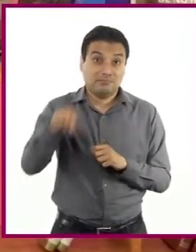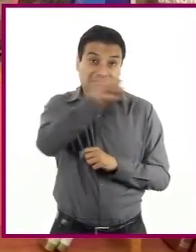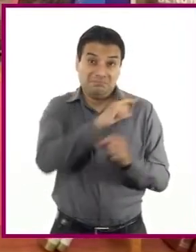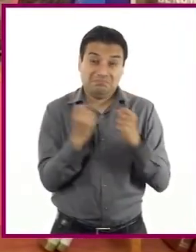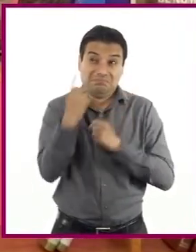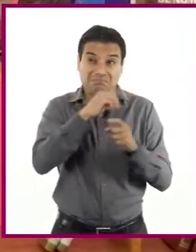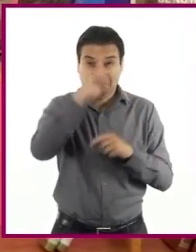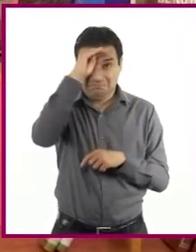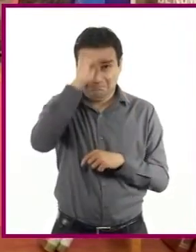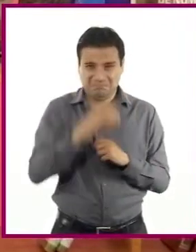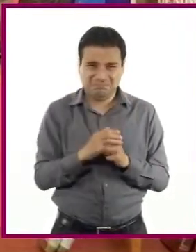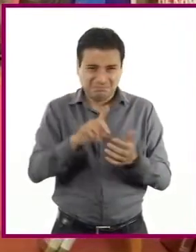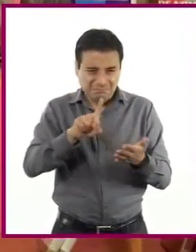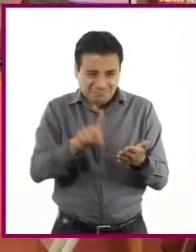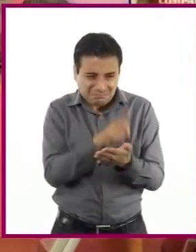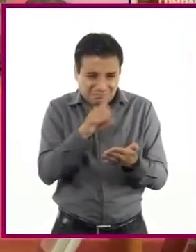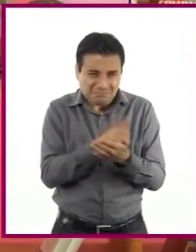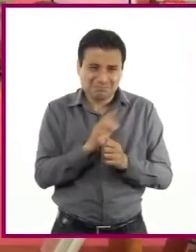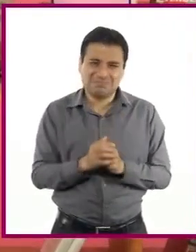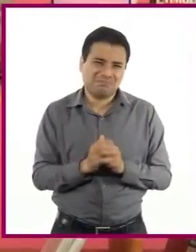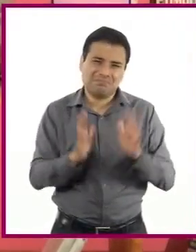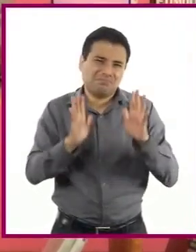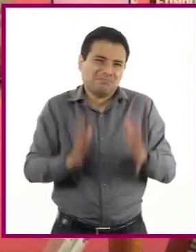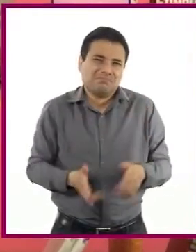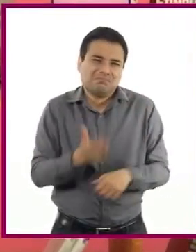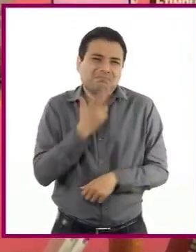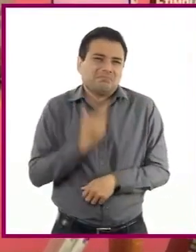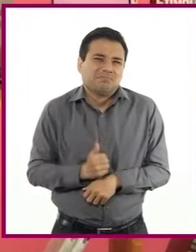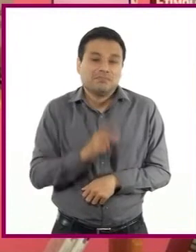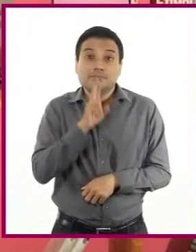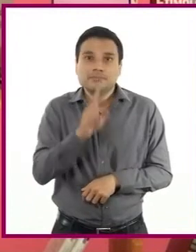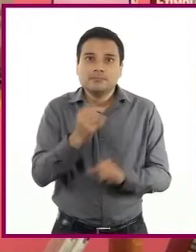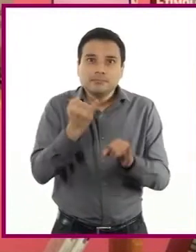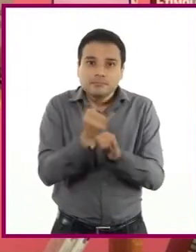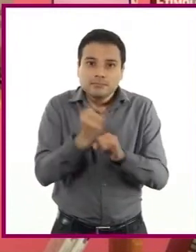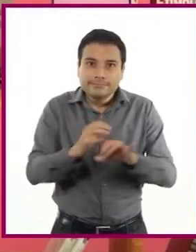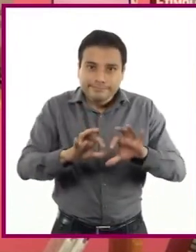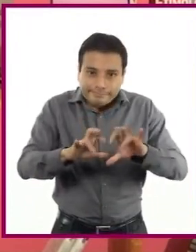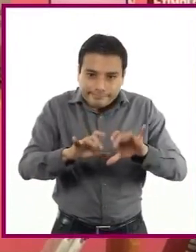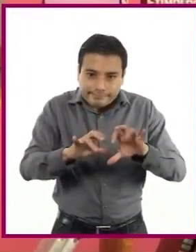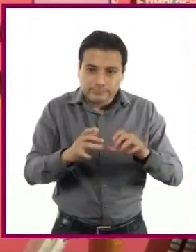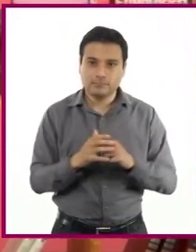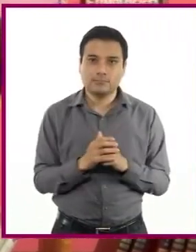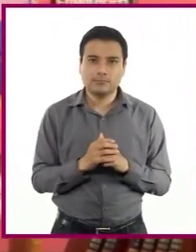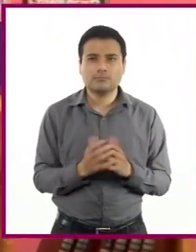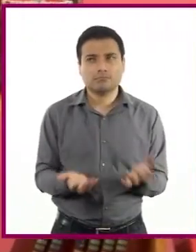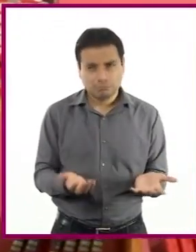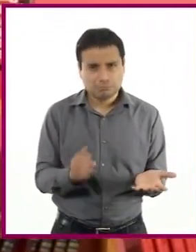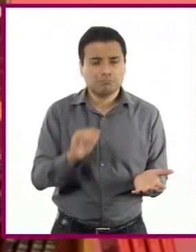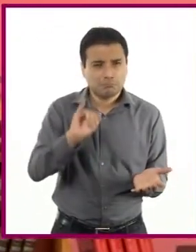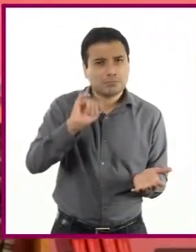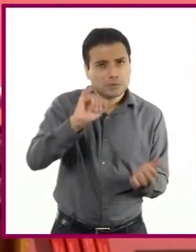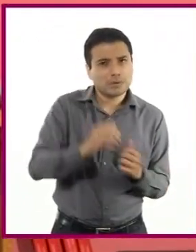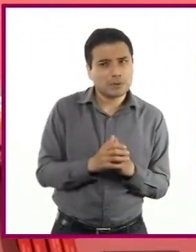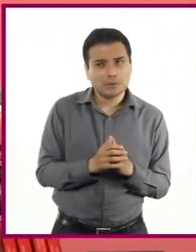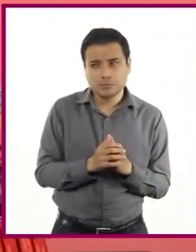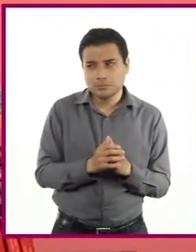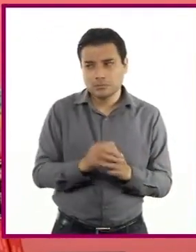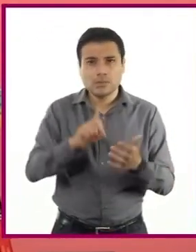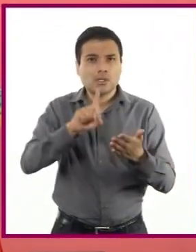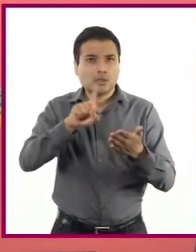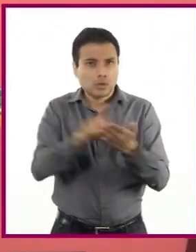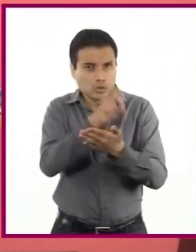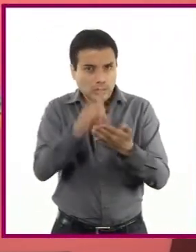extinguiéndose, desplazados por los virtuales, es decir, los que pueden consultarse mediante Internet. Es cierto que las consultas de los